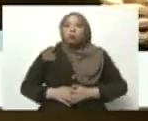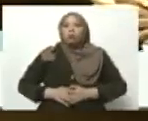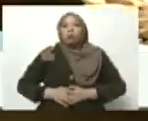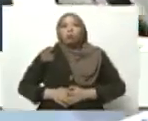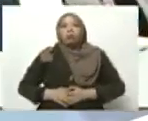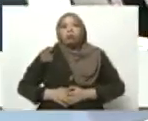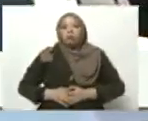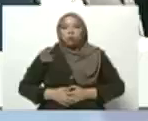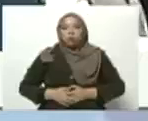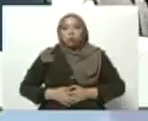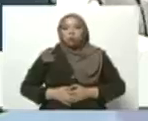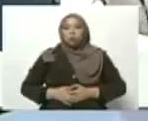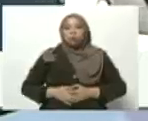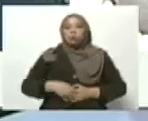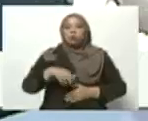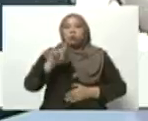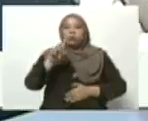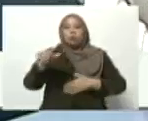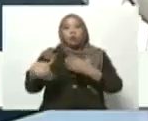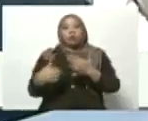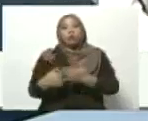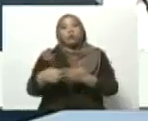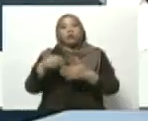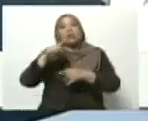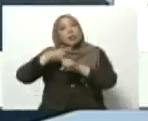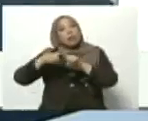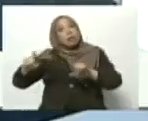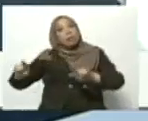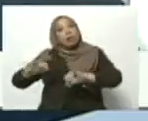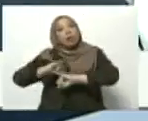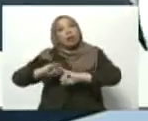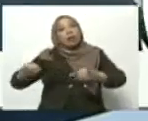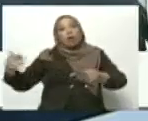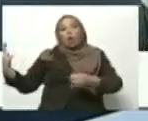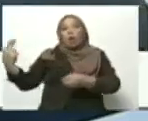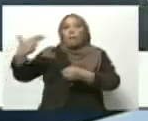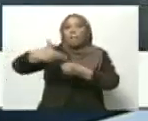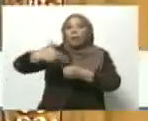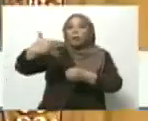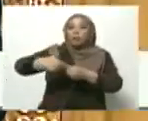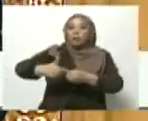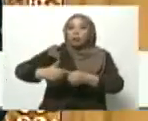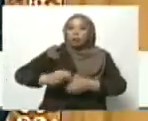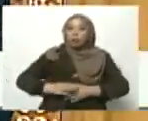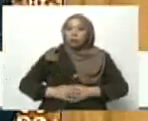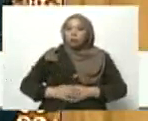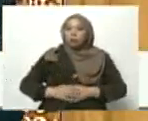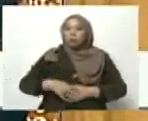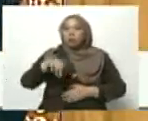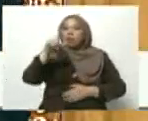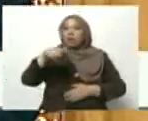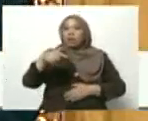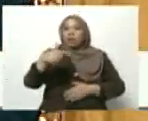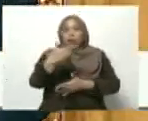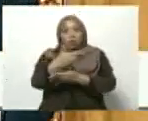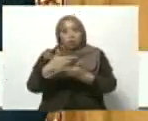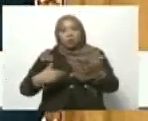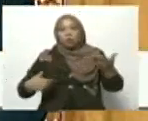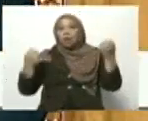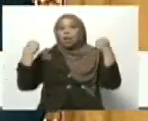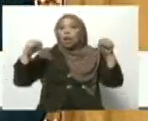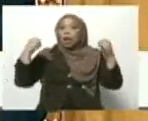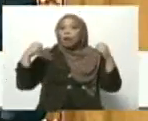Iba a durar 497 días, se iba a pagar con barriles de petróleo. Y decía una de las cláusulas, por cierto, que se aplicó, dice,